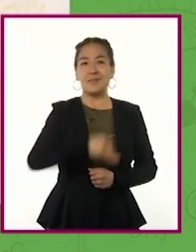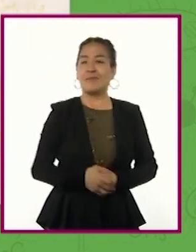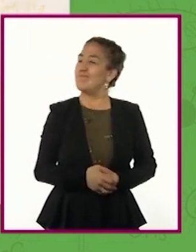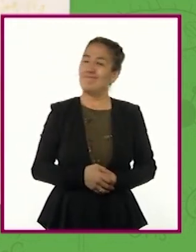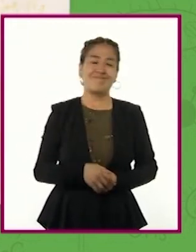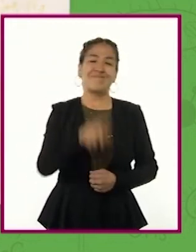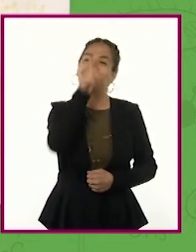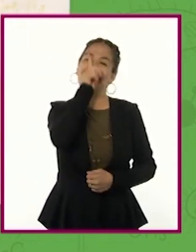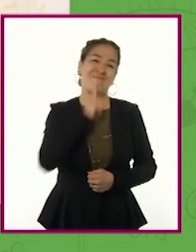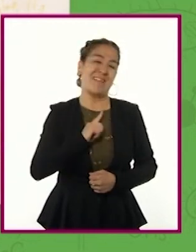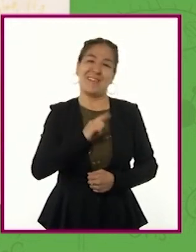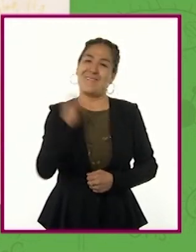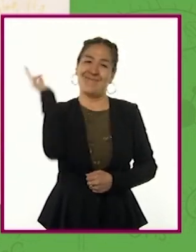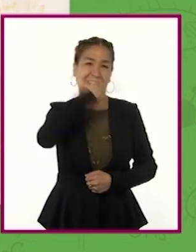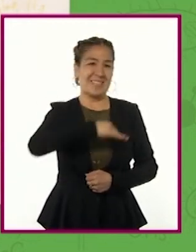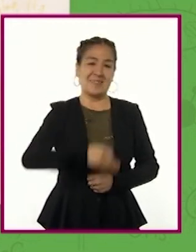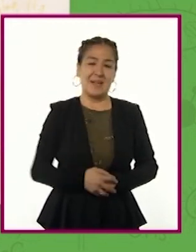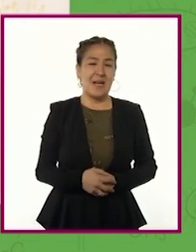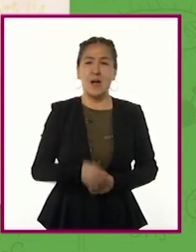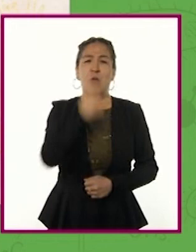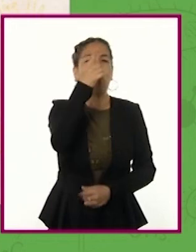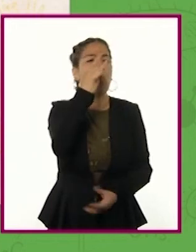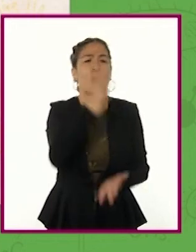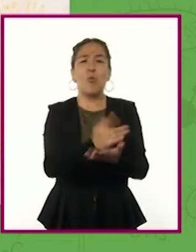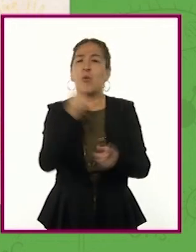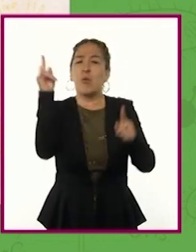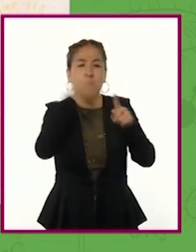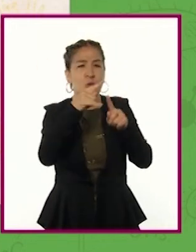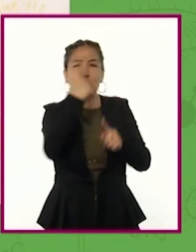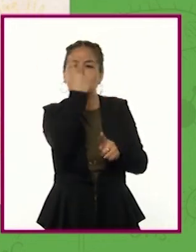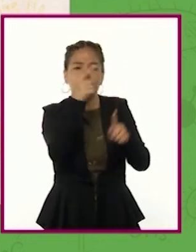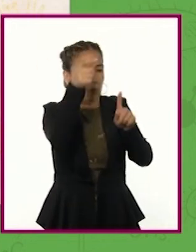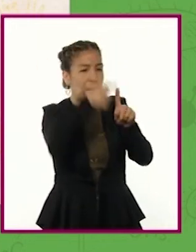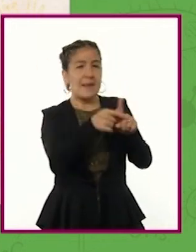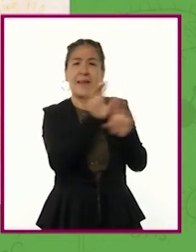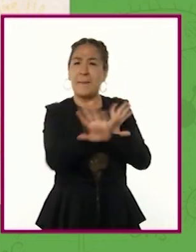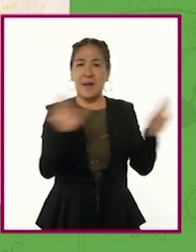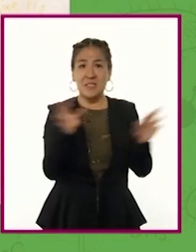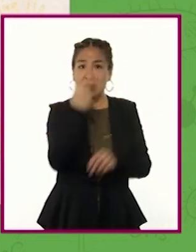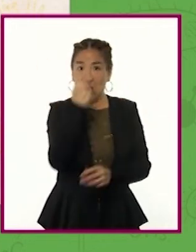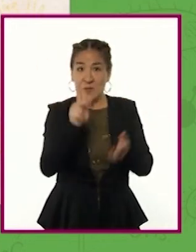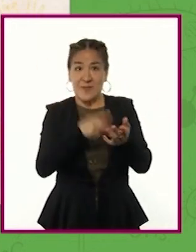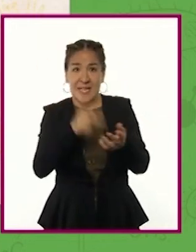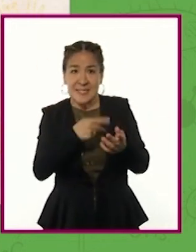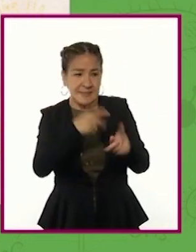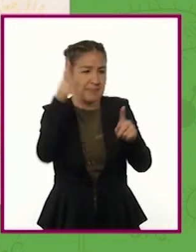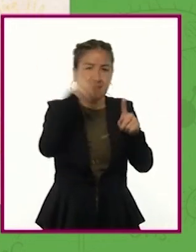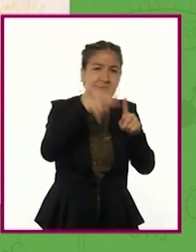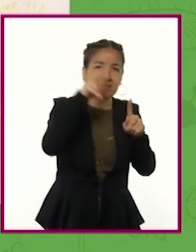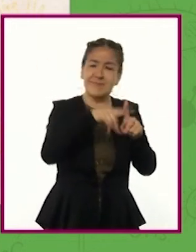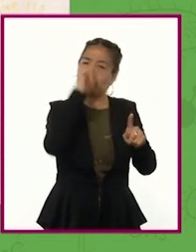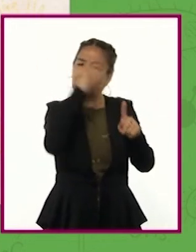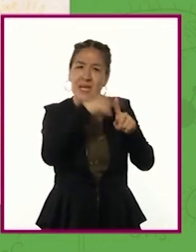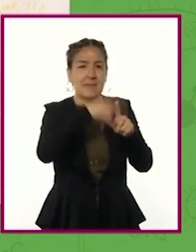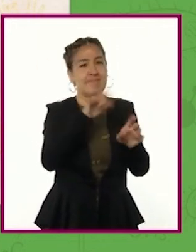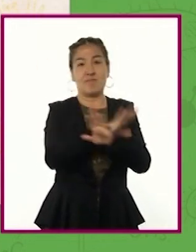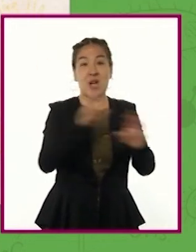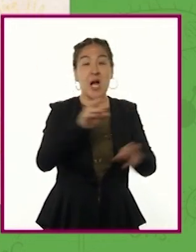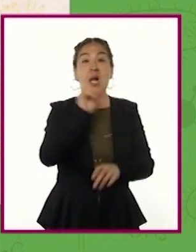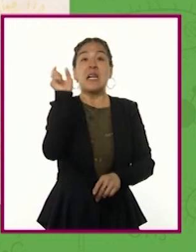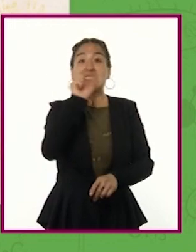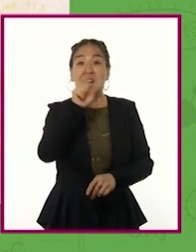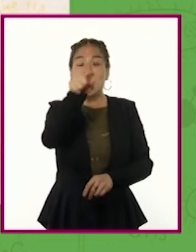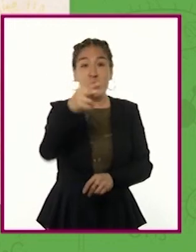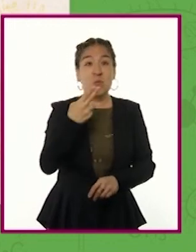Mito. Solo se debe usar un preservativo a la vez, hasta que termine la relación sexual. Si se usa